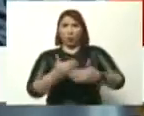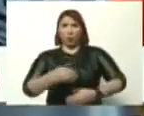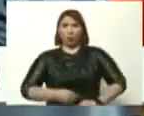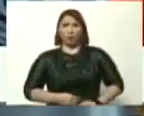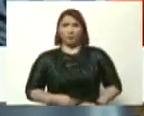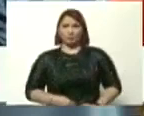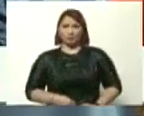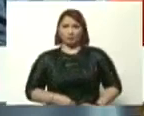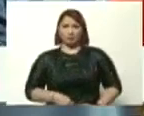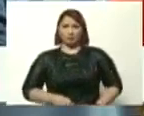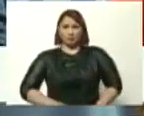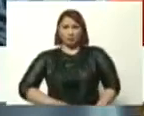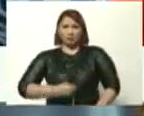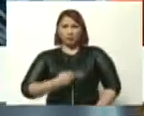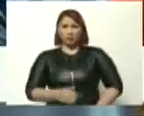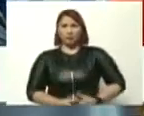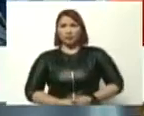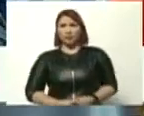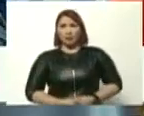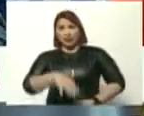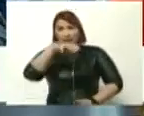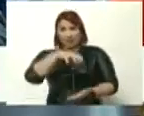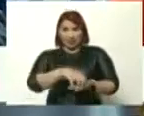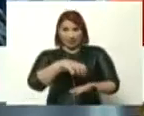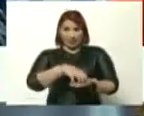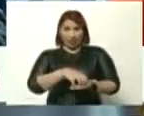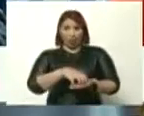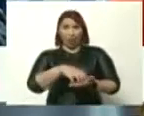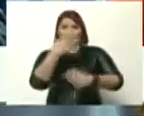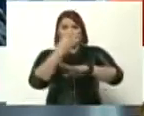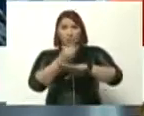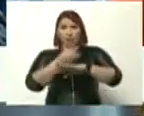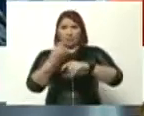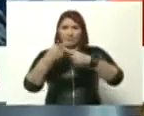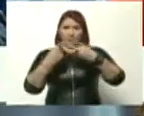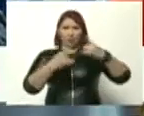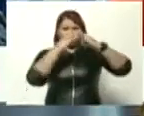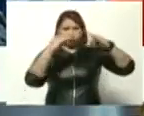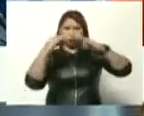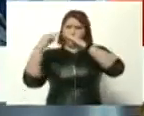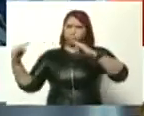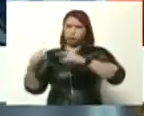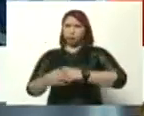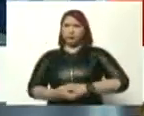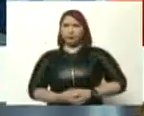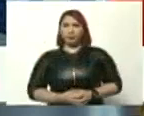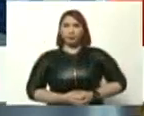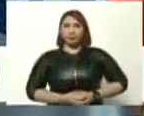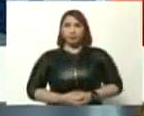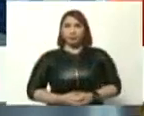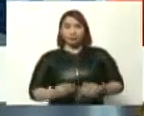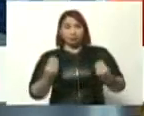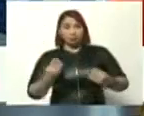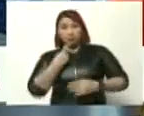este caso en el estado Monagas, varias fincas en esa región. Pero, como